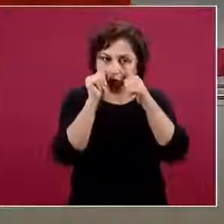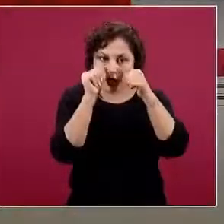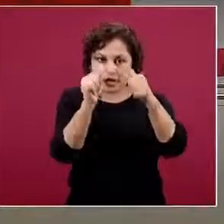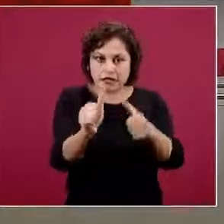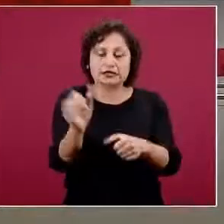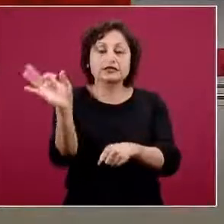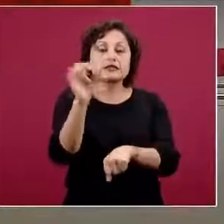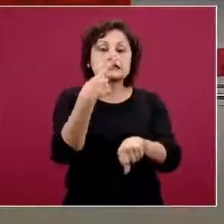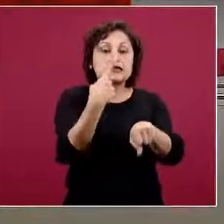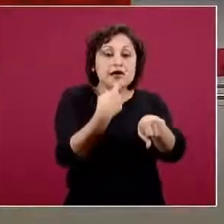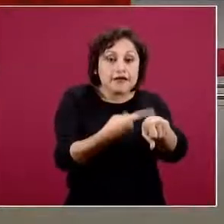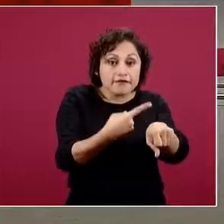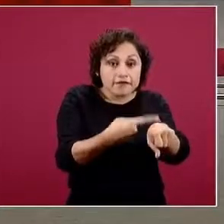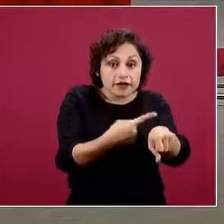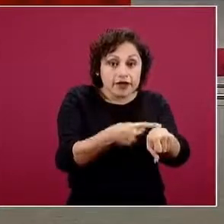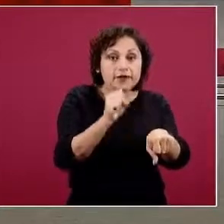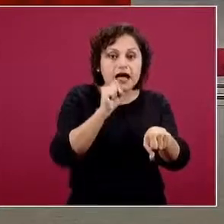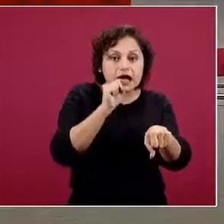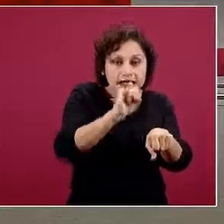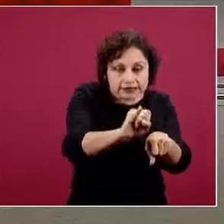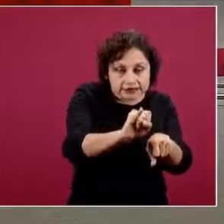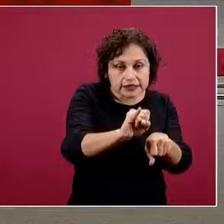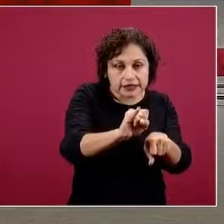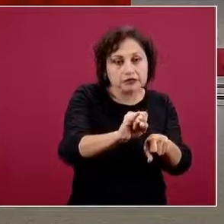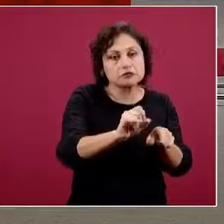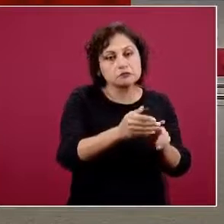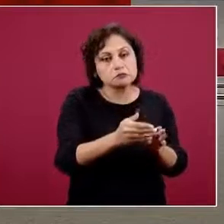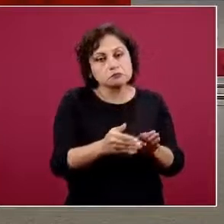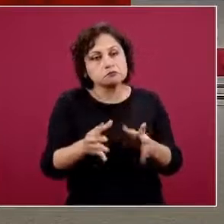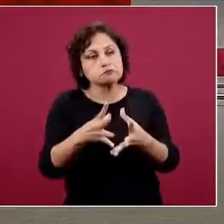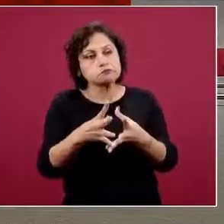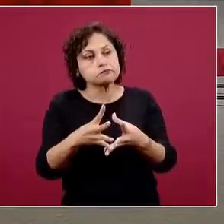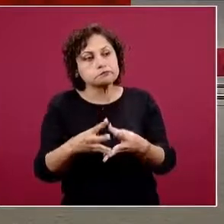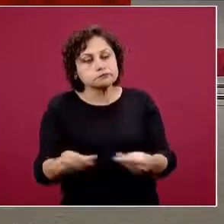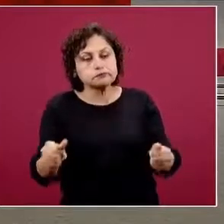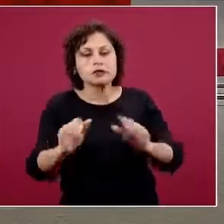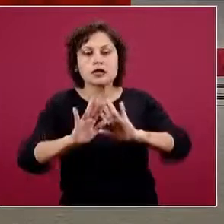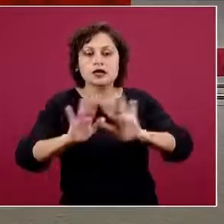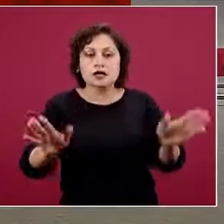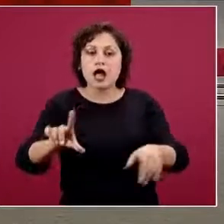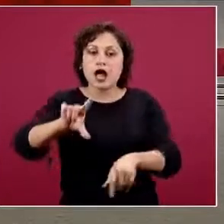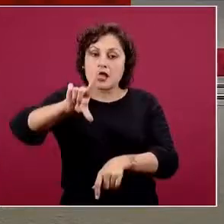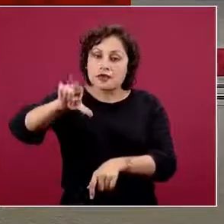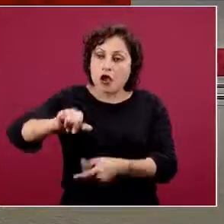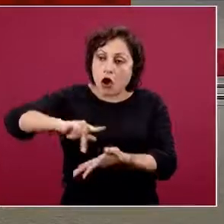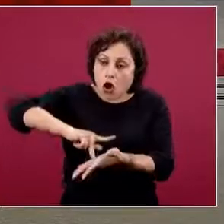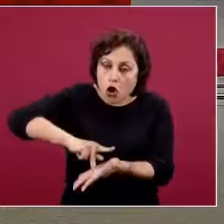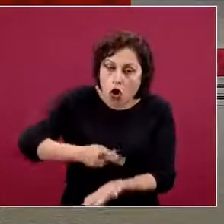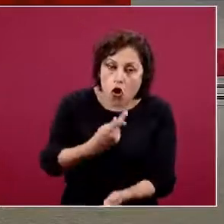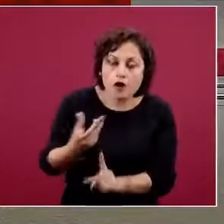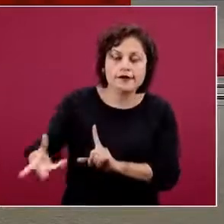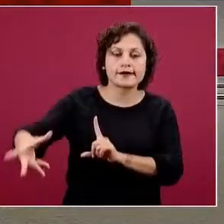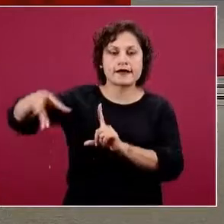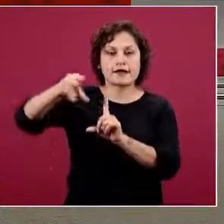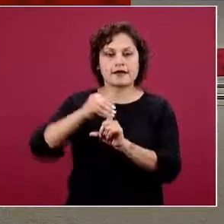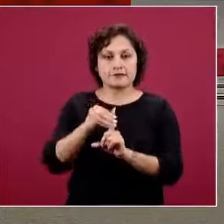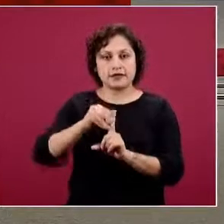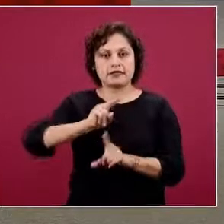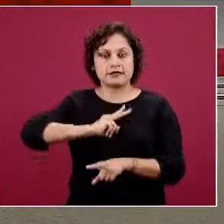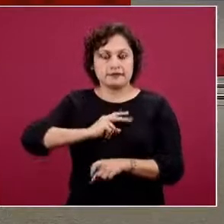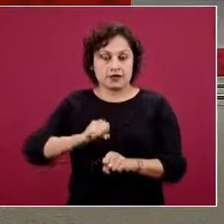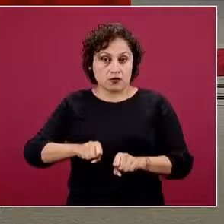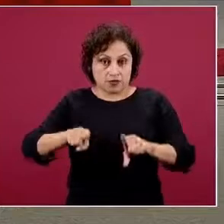vuelve a producir la enfermedad. O sea, es decir, si yo me puedo enfermar de COVID, ¿me puedo reinfectar de